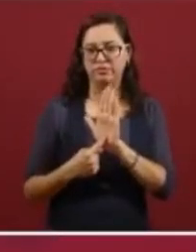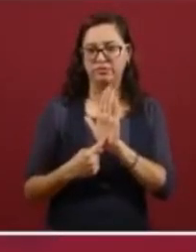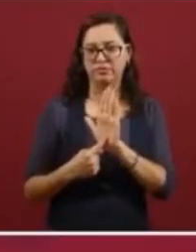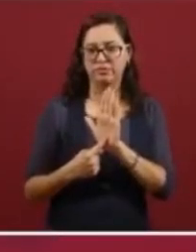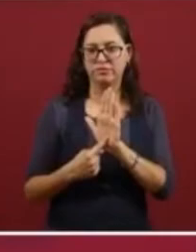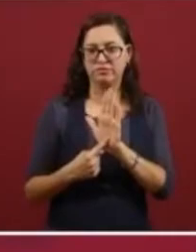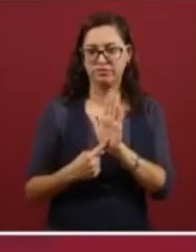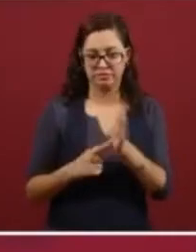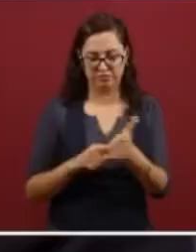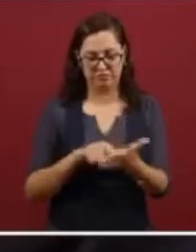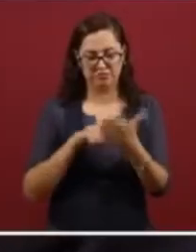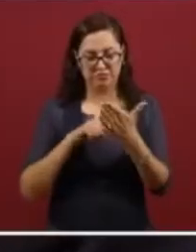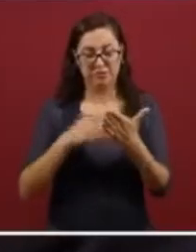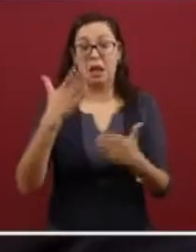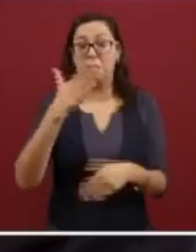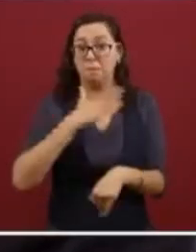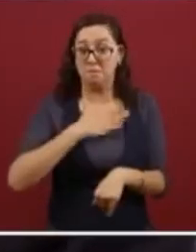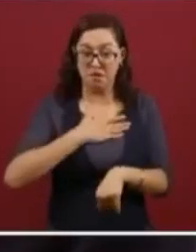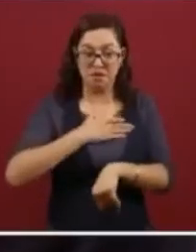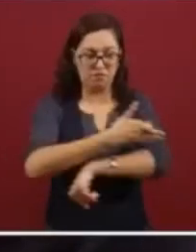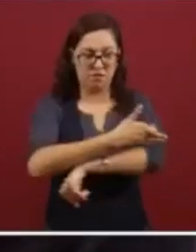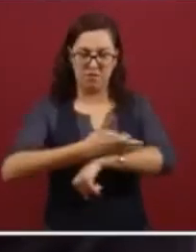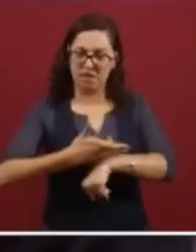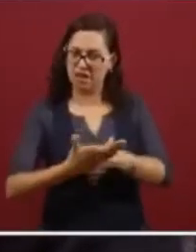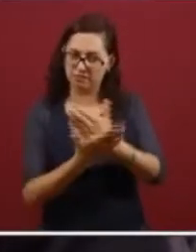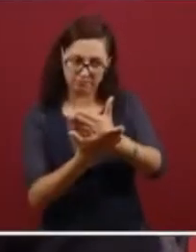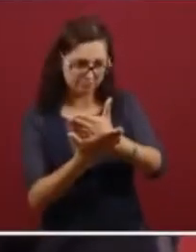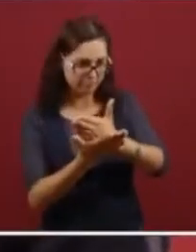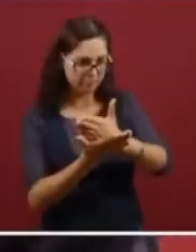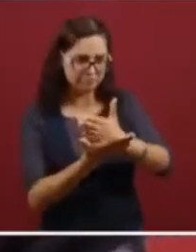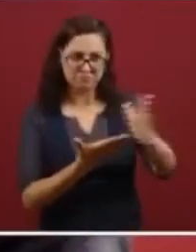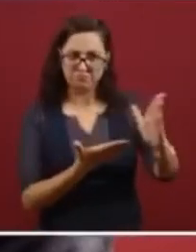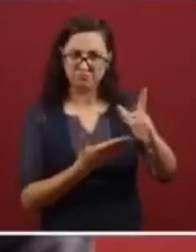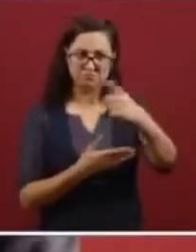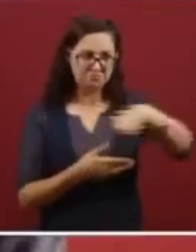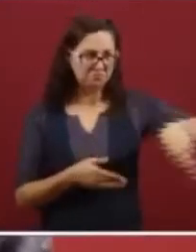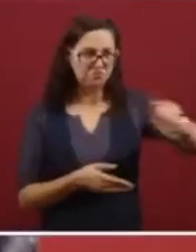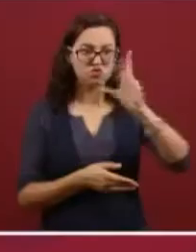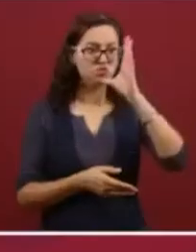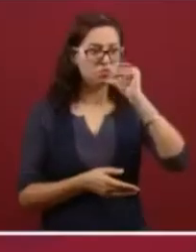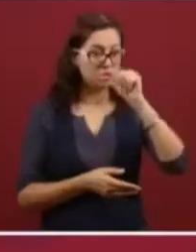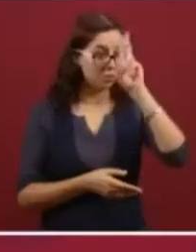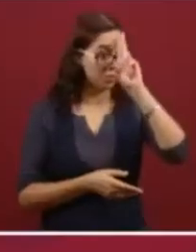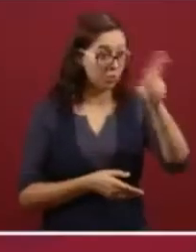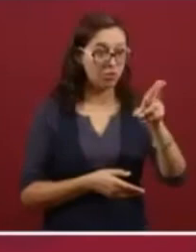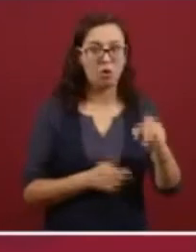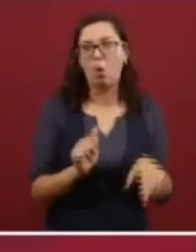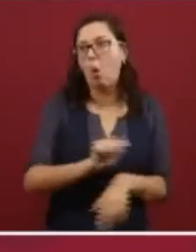para mis familiares, no aplica para nadie.